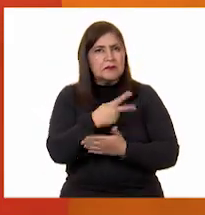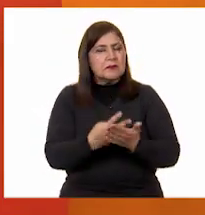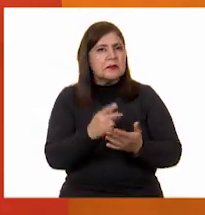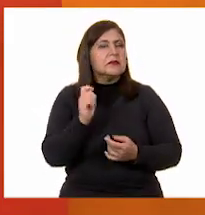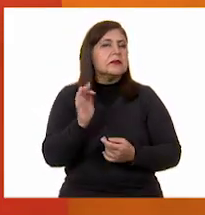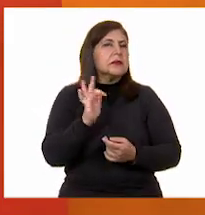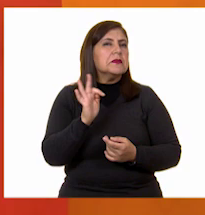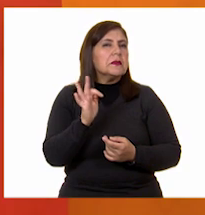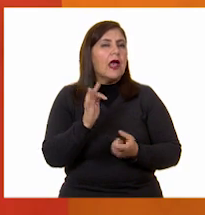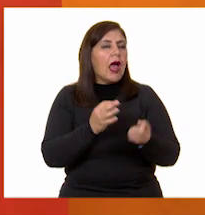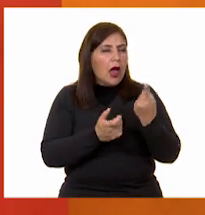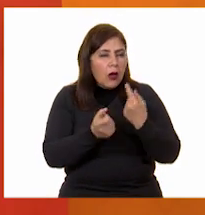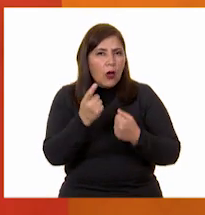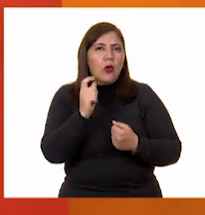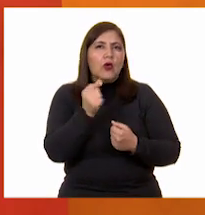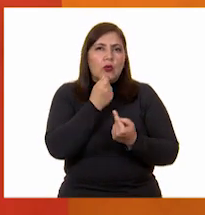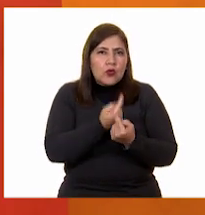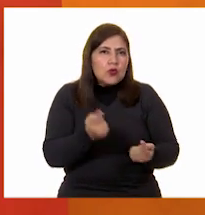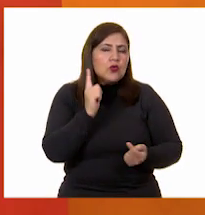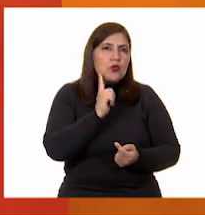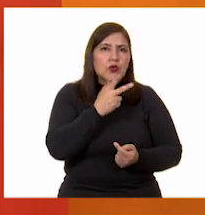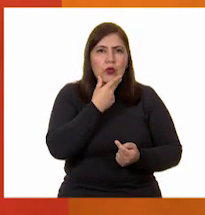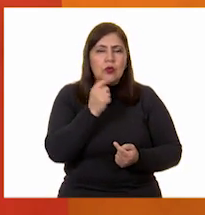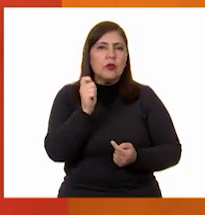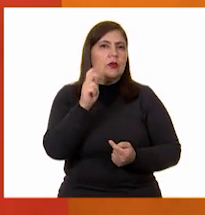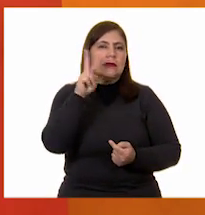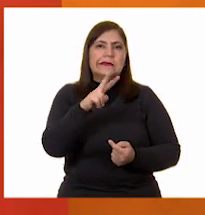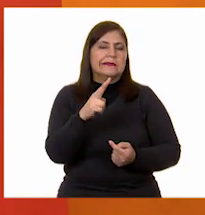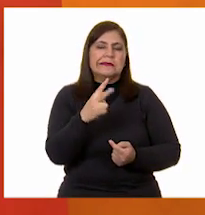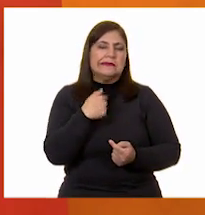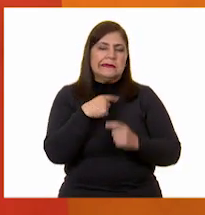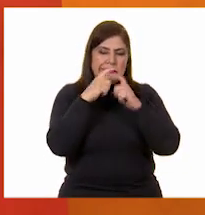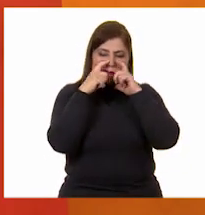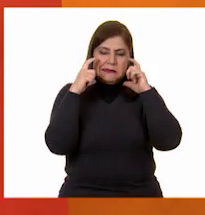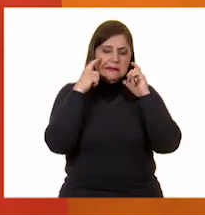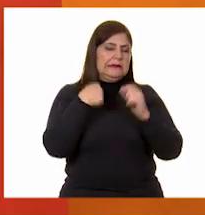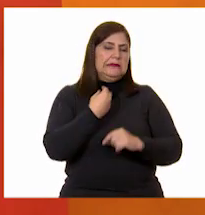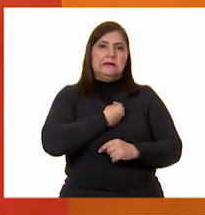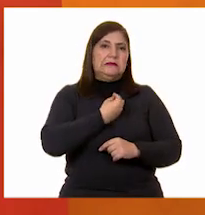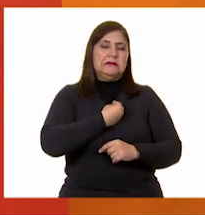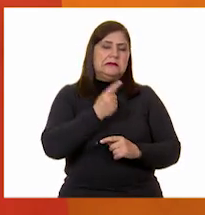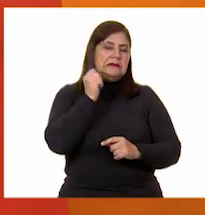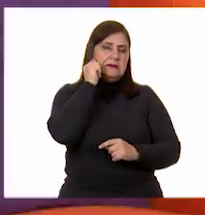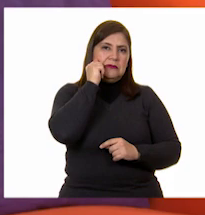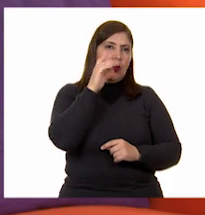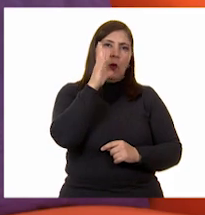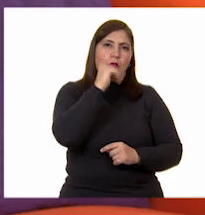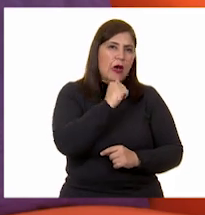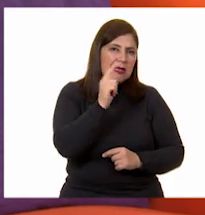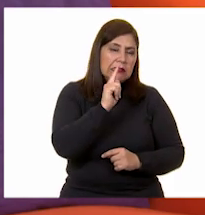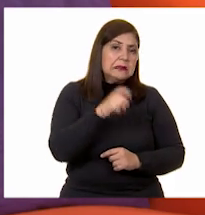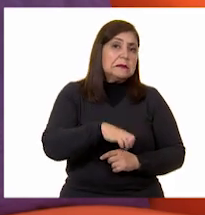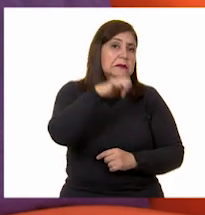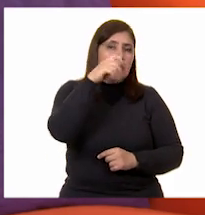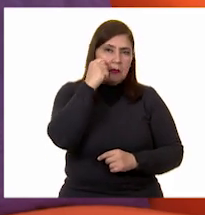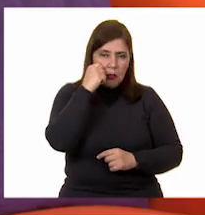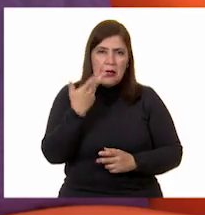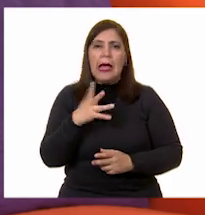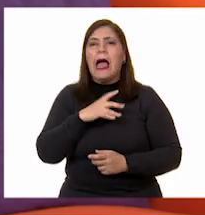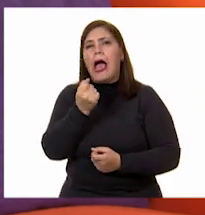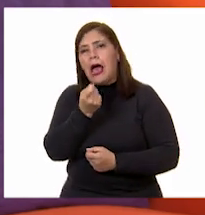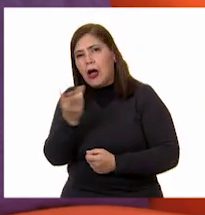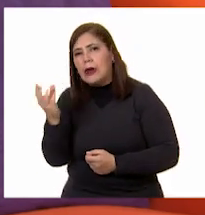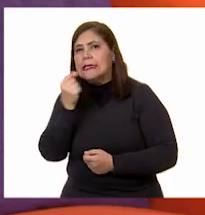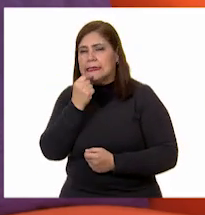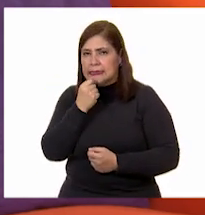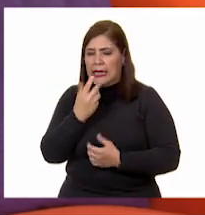habrá alguna o algún niño que no tolere el uso del cubrebocas sin importar su edad. Hay niñas y niños que ya